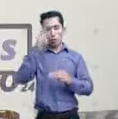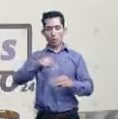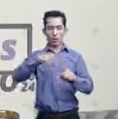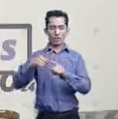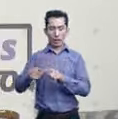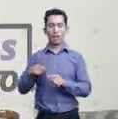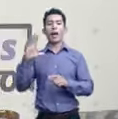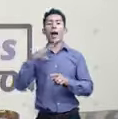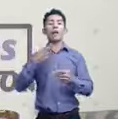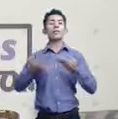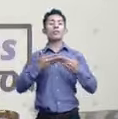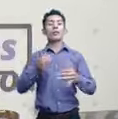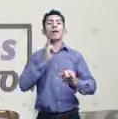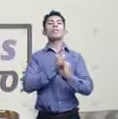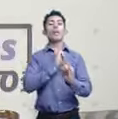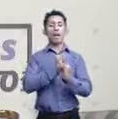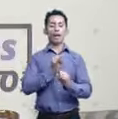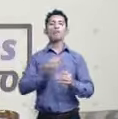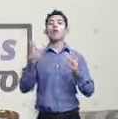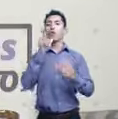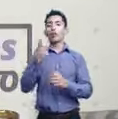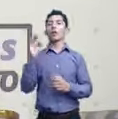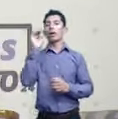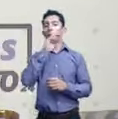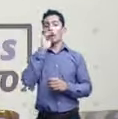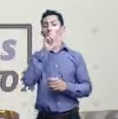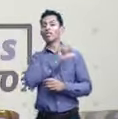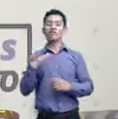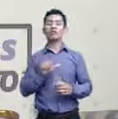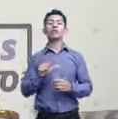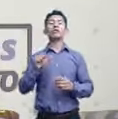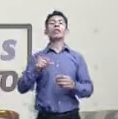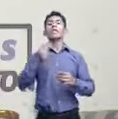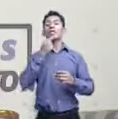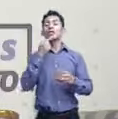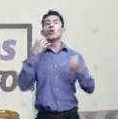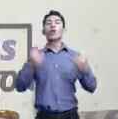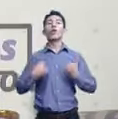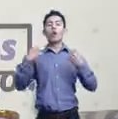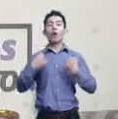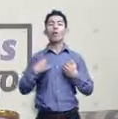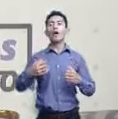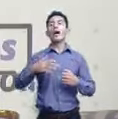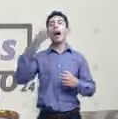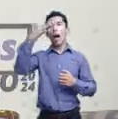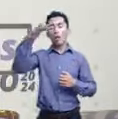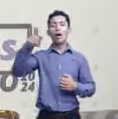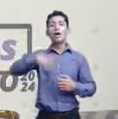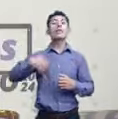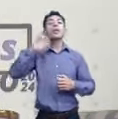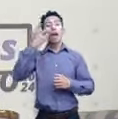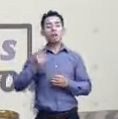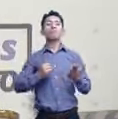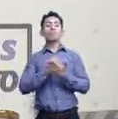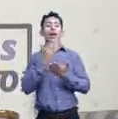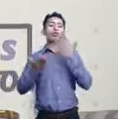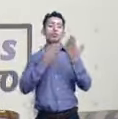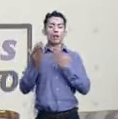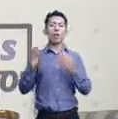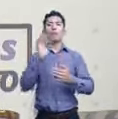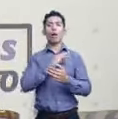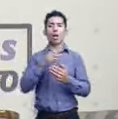comunidades los servicios de internet y electricidad gratuita a los niños, jóvenes, adultos que deseen estudiar y que